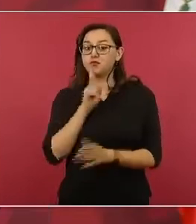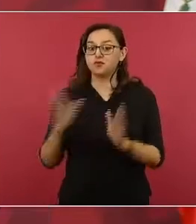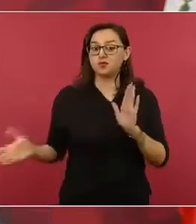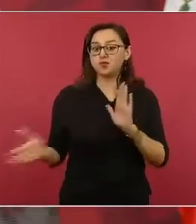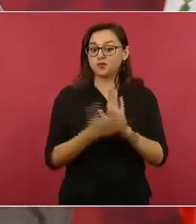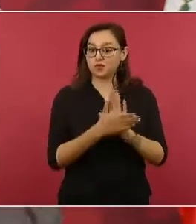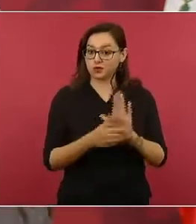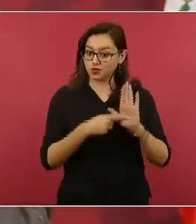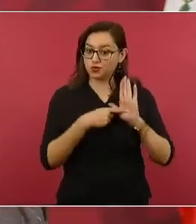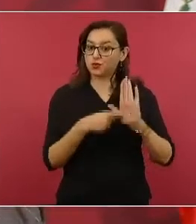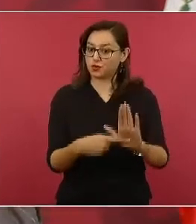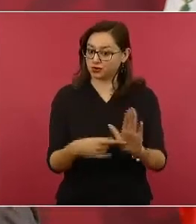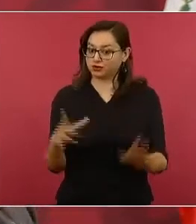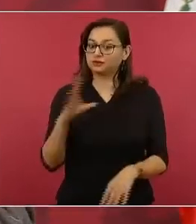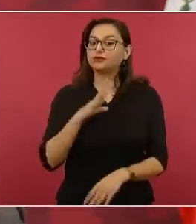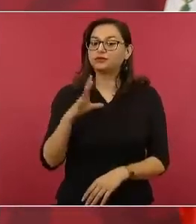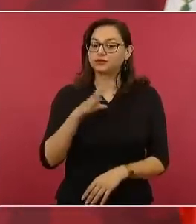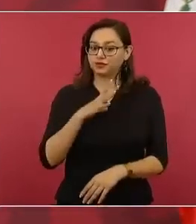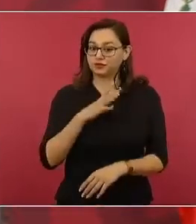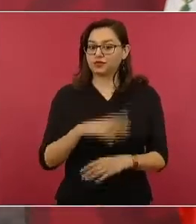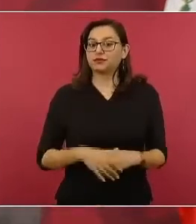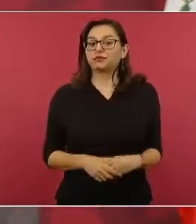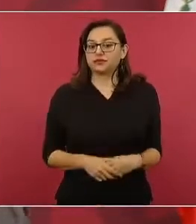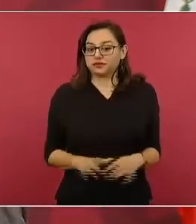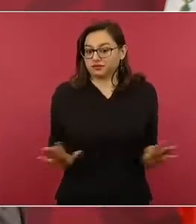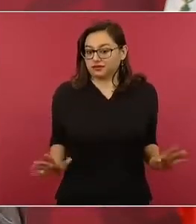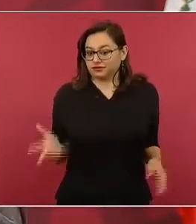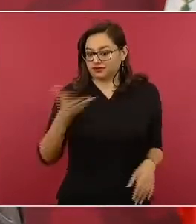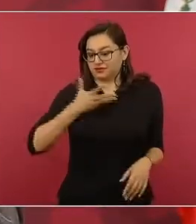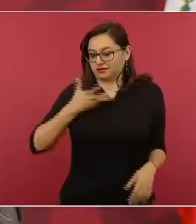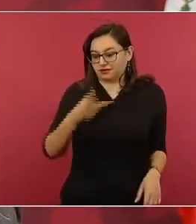Para que no diga que no, ese sí me llegó. Y